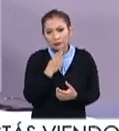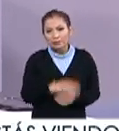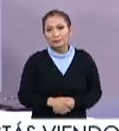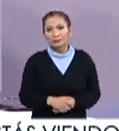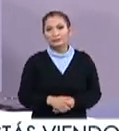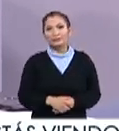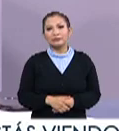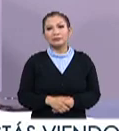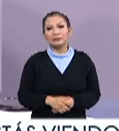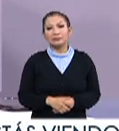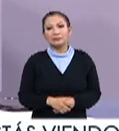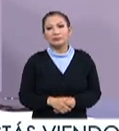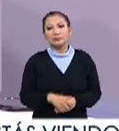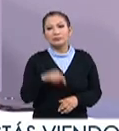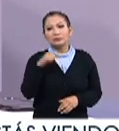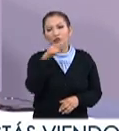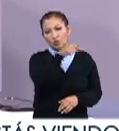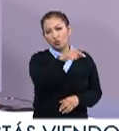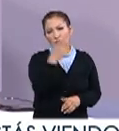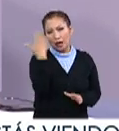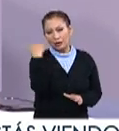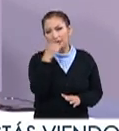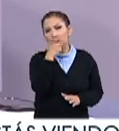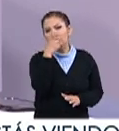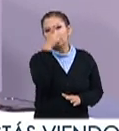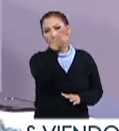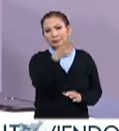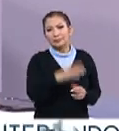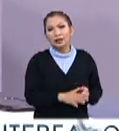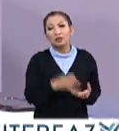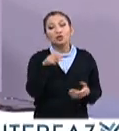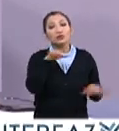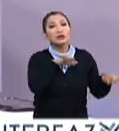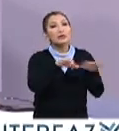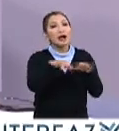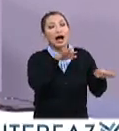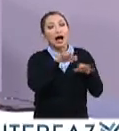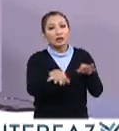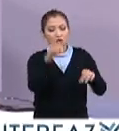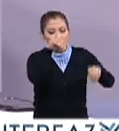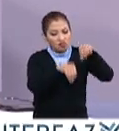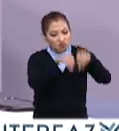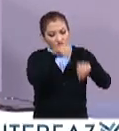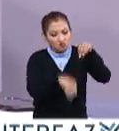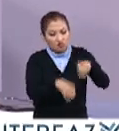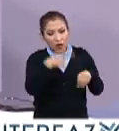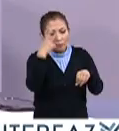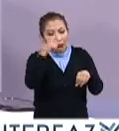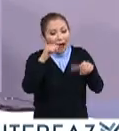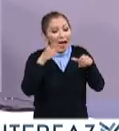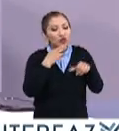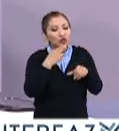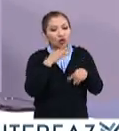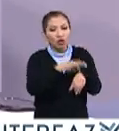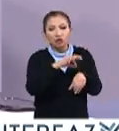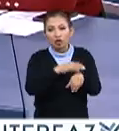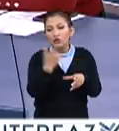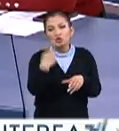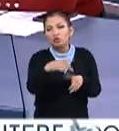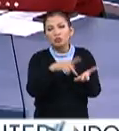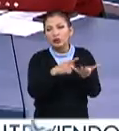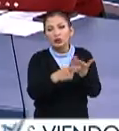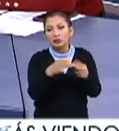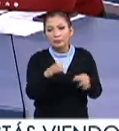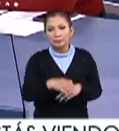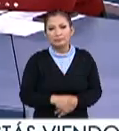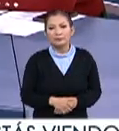inteligencia artificial. Tú nos comentabas que estás trabajando en aplicaciones médicas. Sí. Cuéntanos un poco más de los proyectos en los que